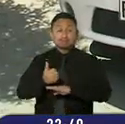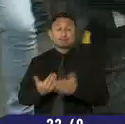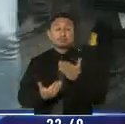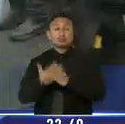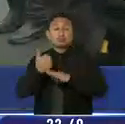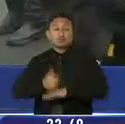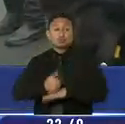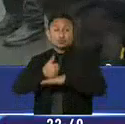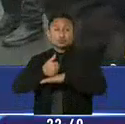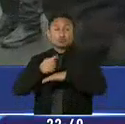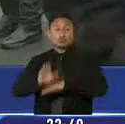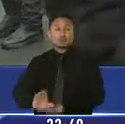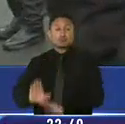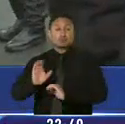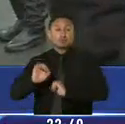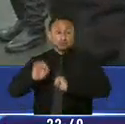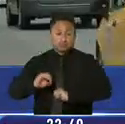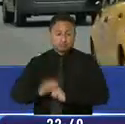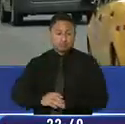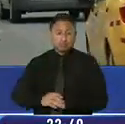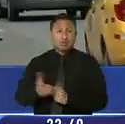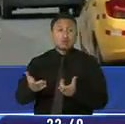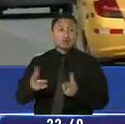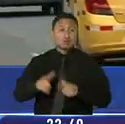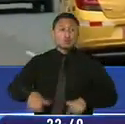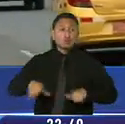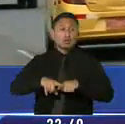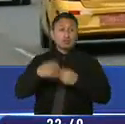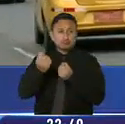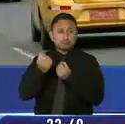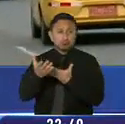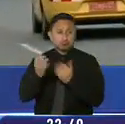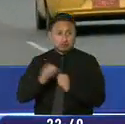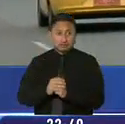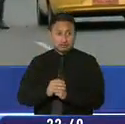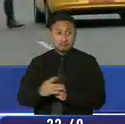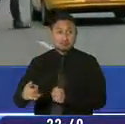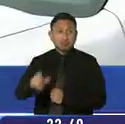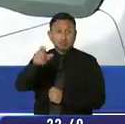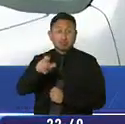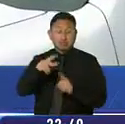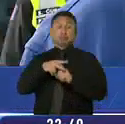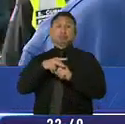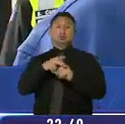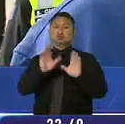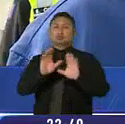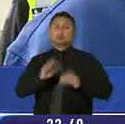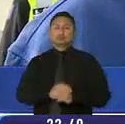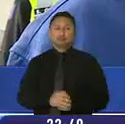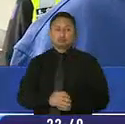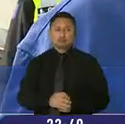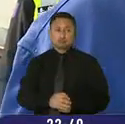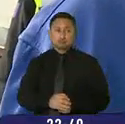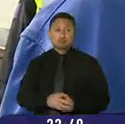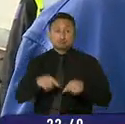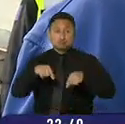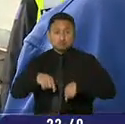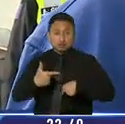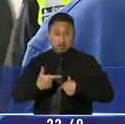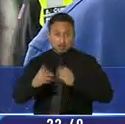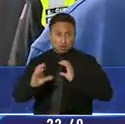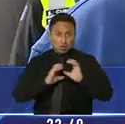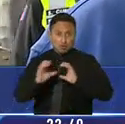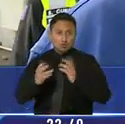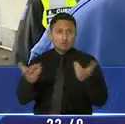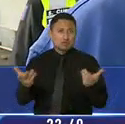AMT será informar la ubicación de los operativos para evitar sorprender a la comunidad. Establecer un medio de comunicación y alertar